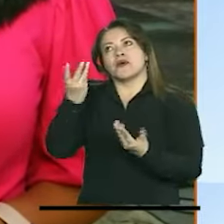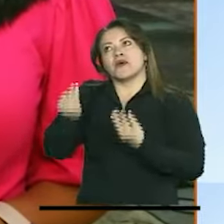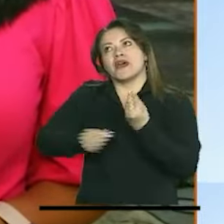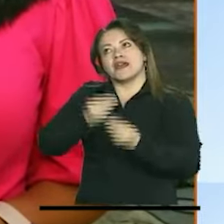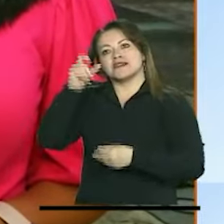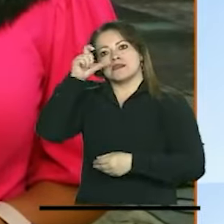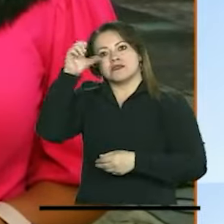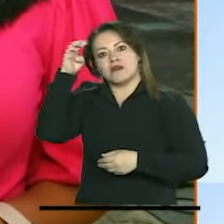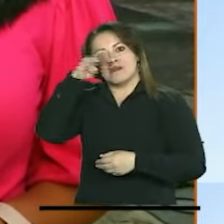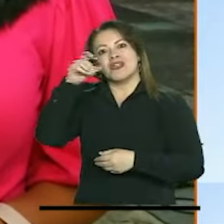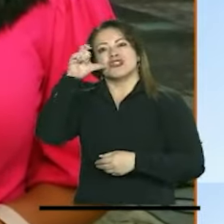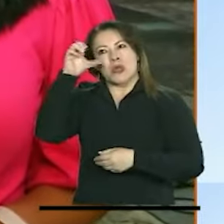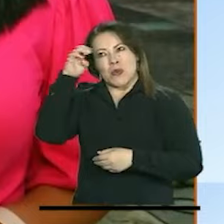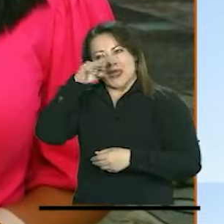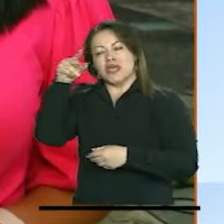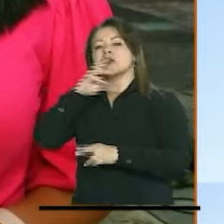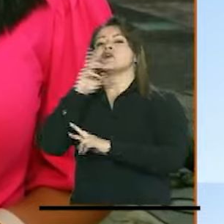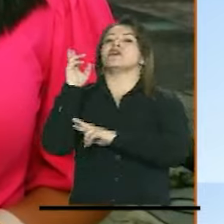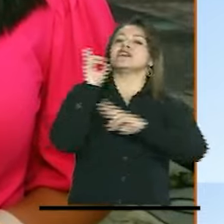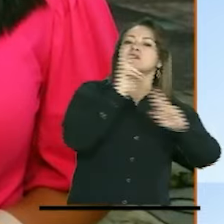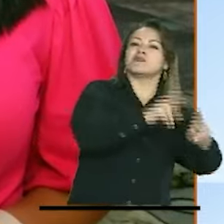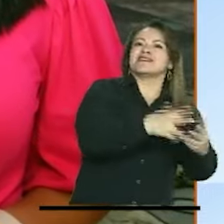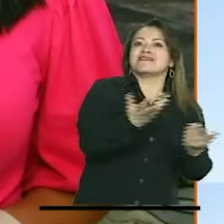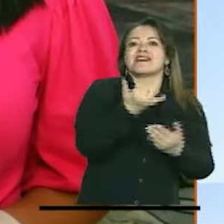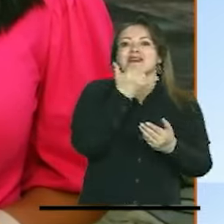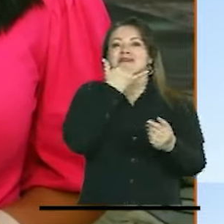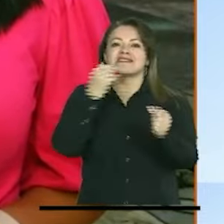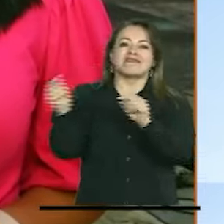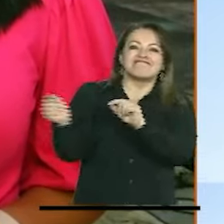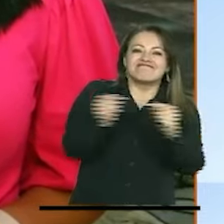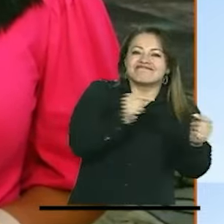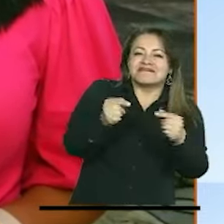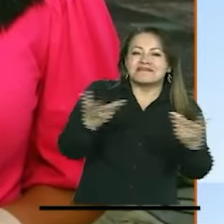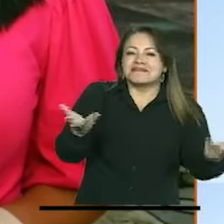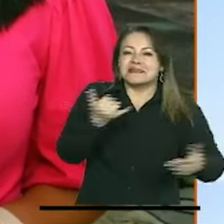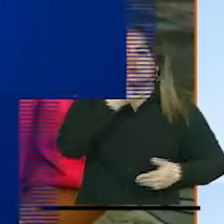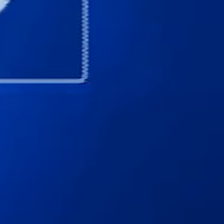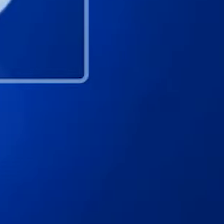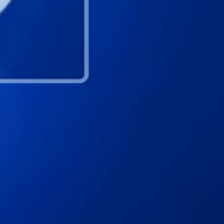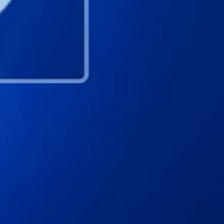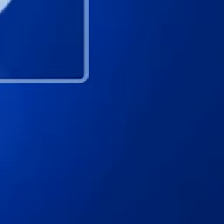mandatario de los colombianos. Jimena, adelante en los detalles de ese rifirrafe. Adelante.